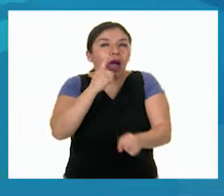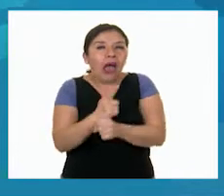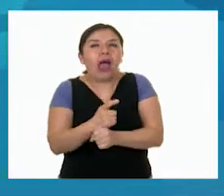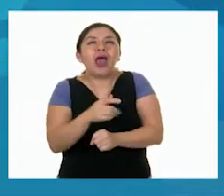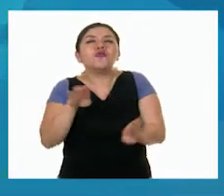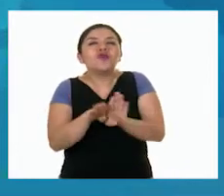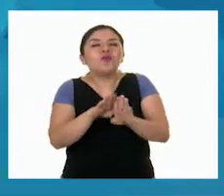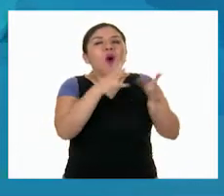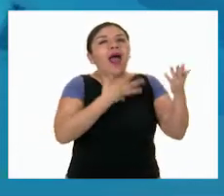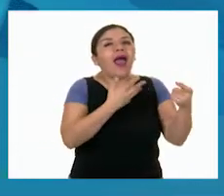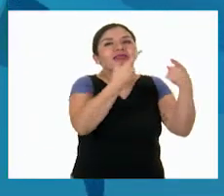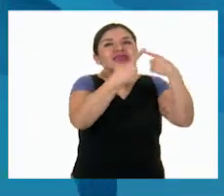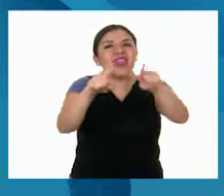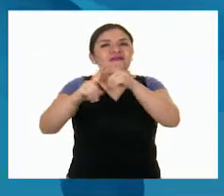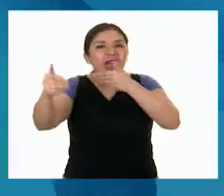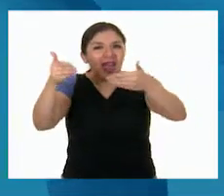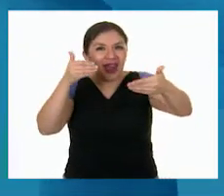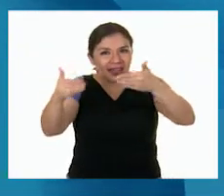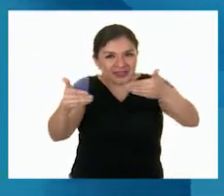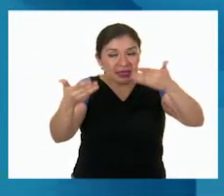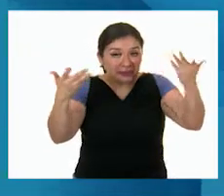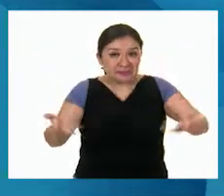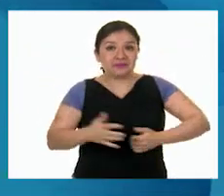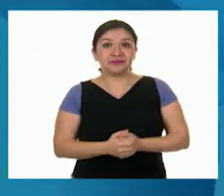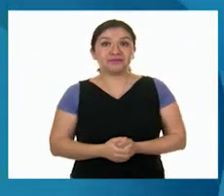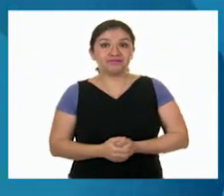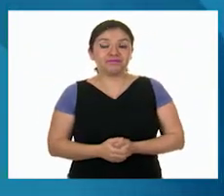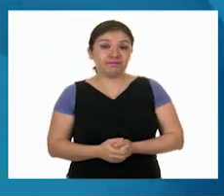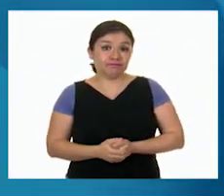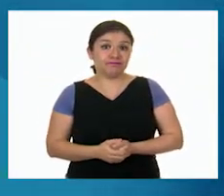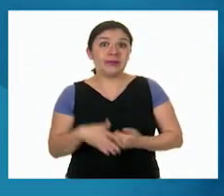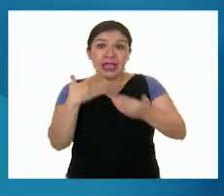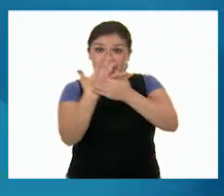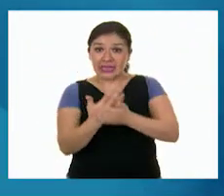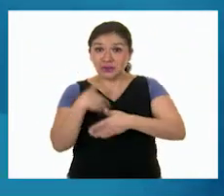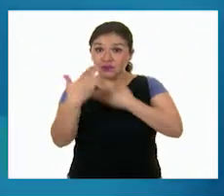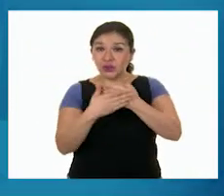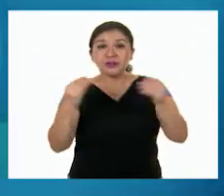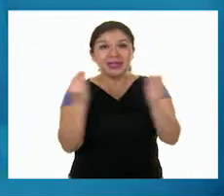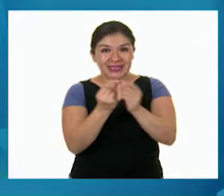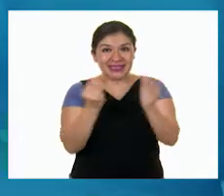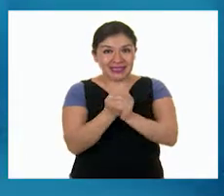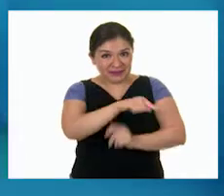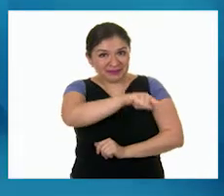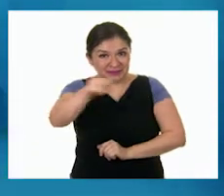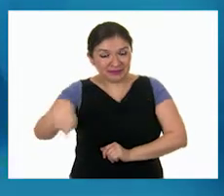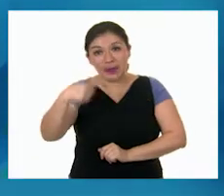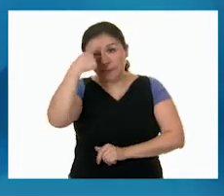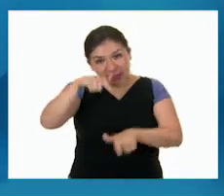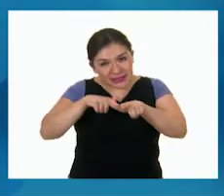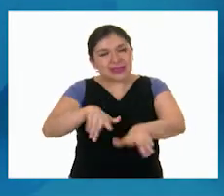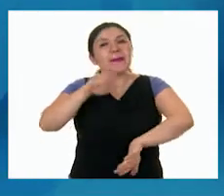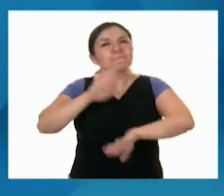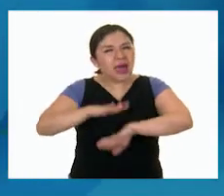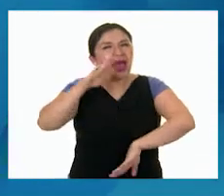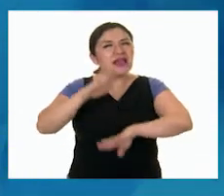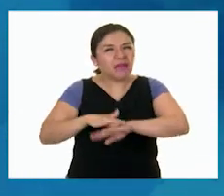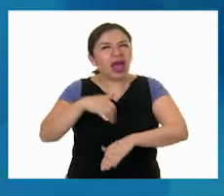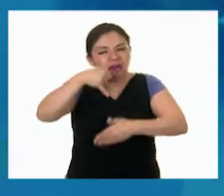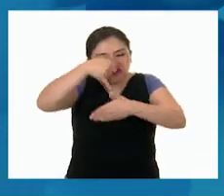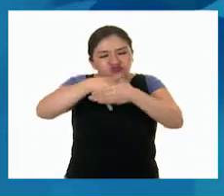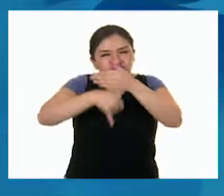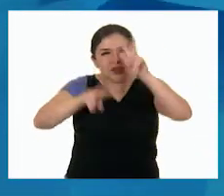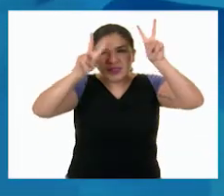algunas de sus diferencias. ¿Ah? Y bueno, pues los esperamos en la próxima clase, en la que seguiremos explorando